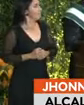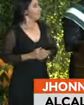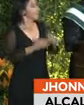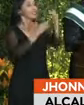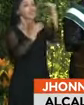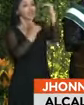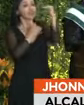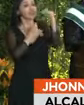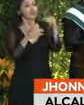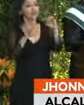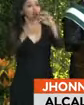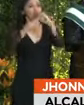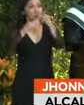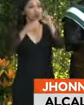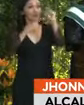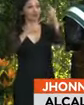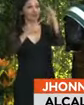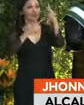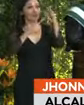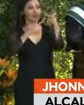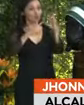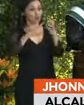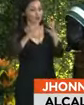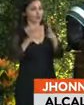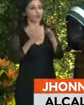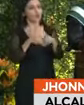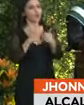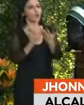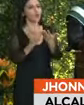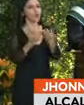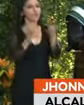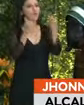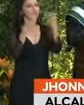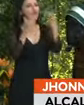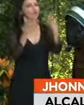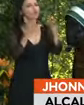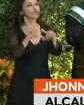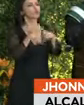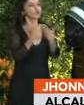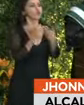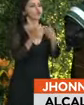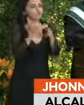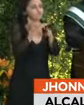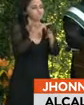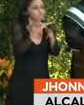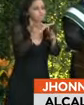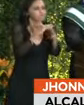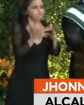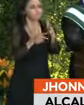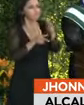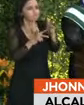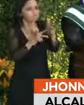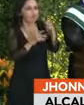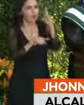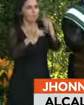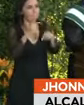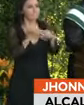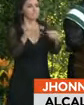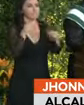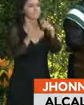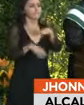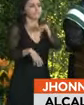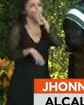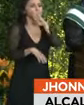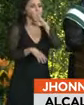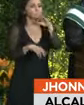Santa Cruz es la ciudad de los anillos y ya muchos anillos se han convertido en un cuello de botella y un caos vehicular. Un problema